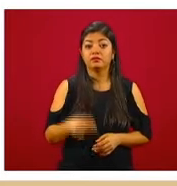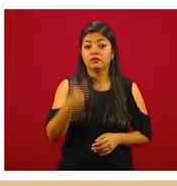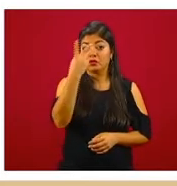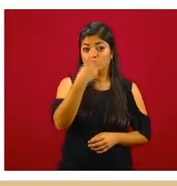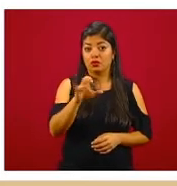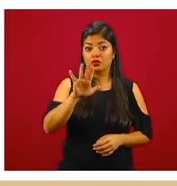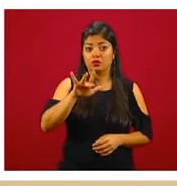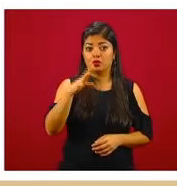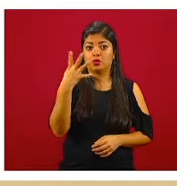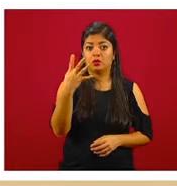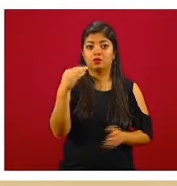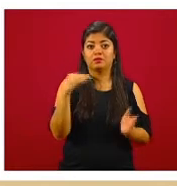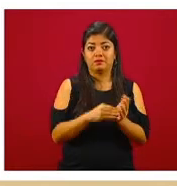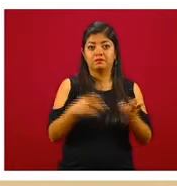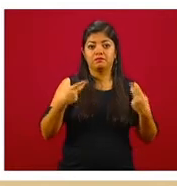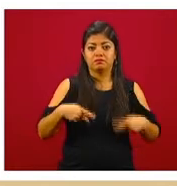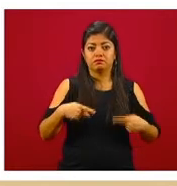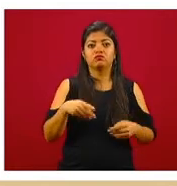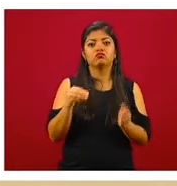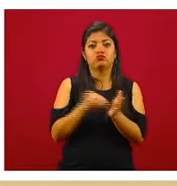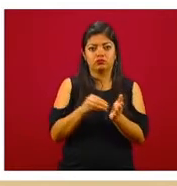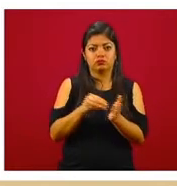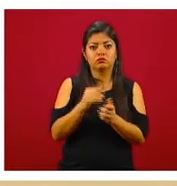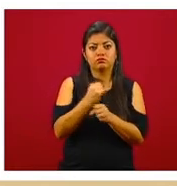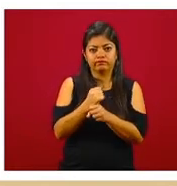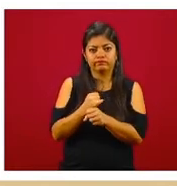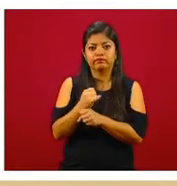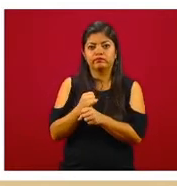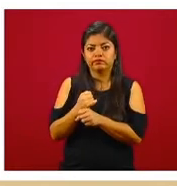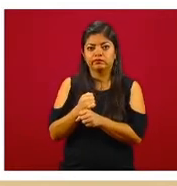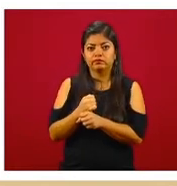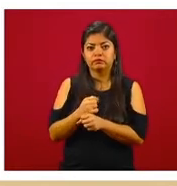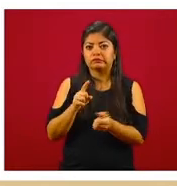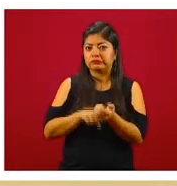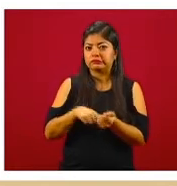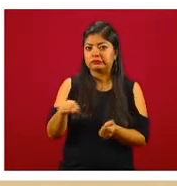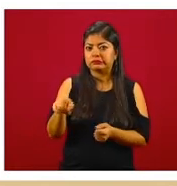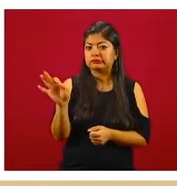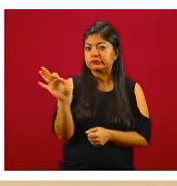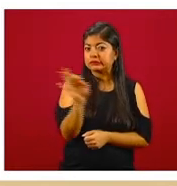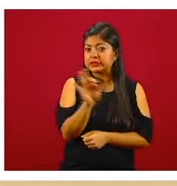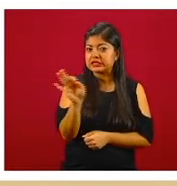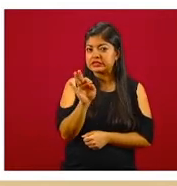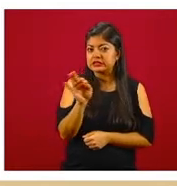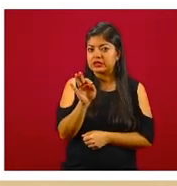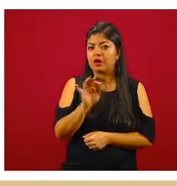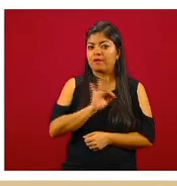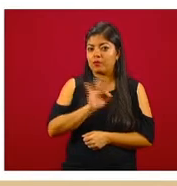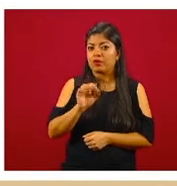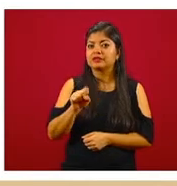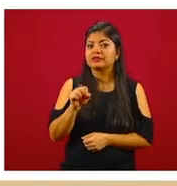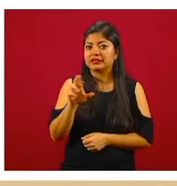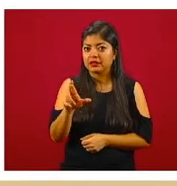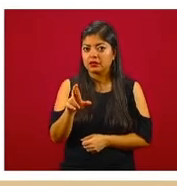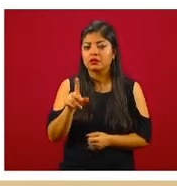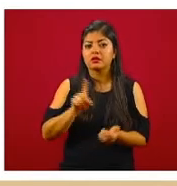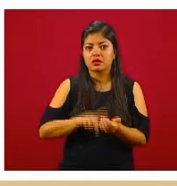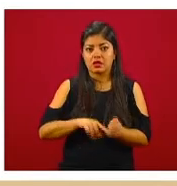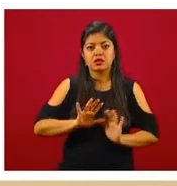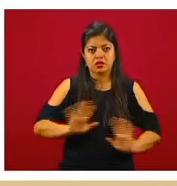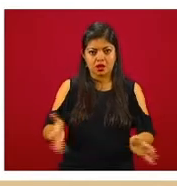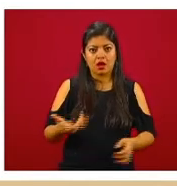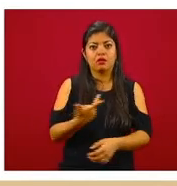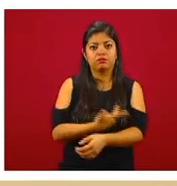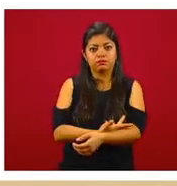away 254,000 out personas han of sido estudiadas, en su this momento han disease. sido reconocidas como casos Over sospechosos, se les han tomado muestras 254,000 people para have